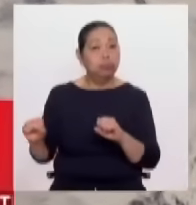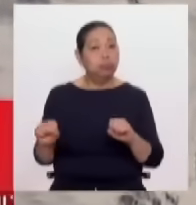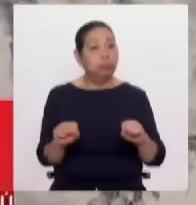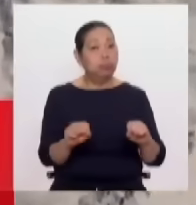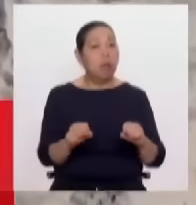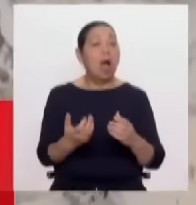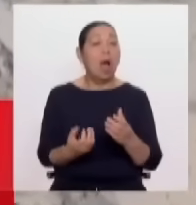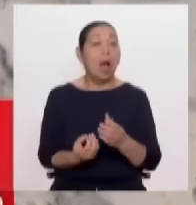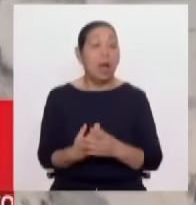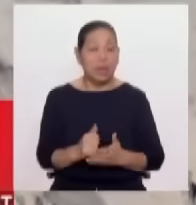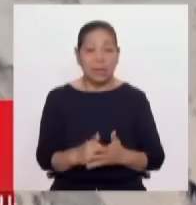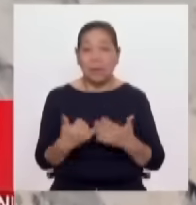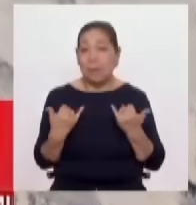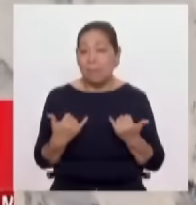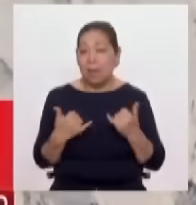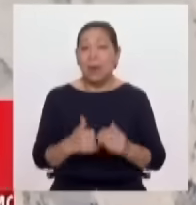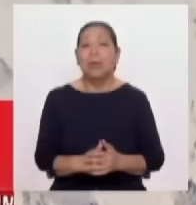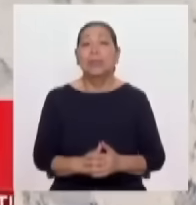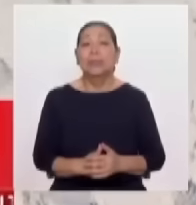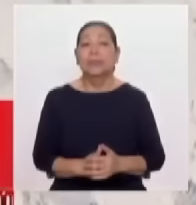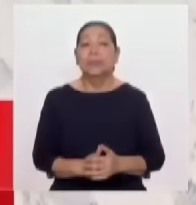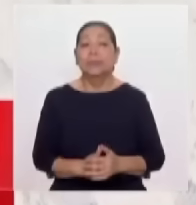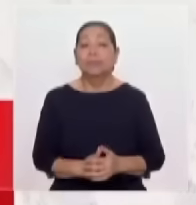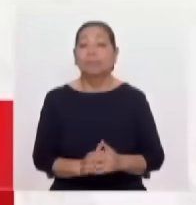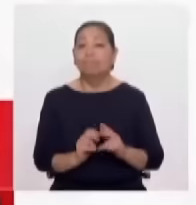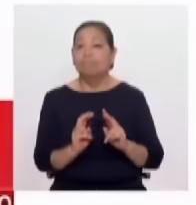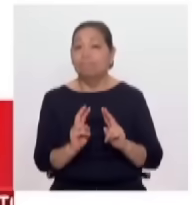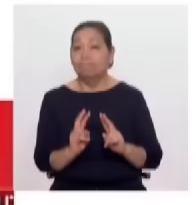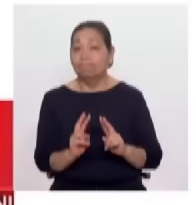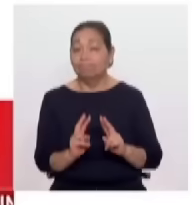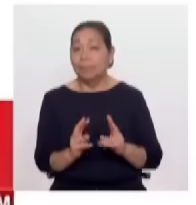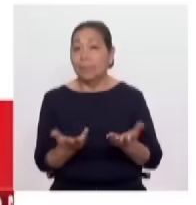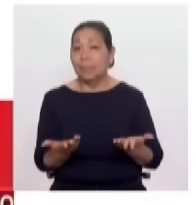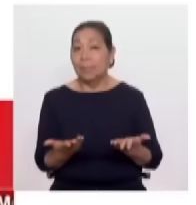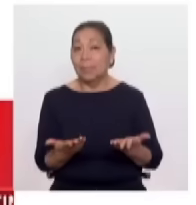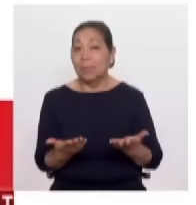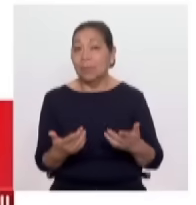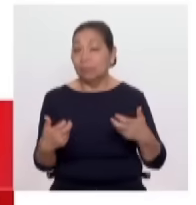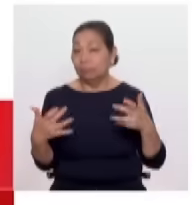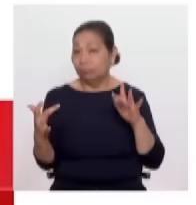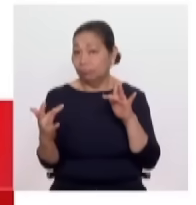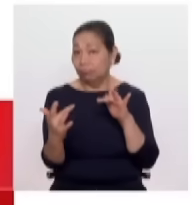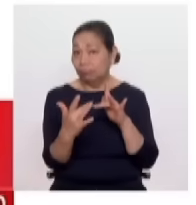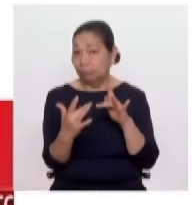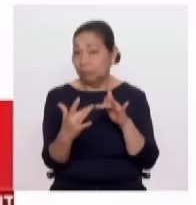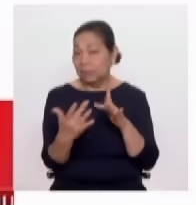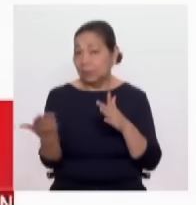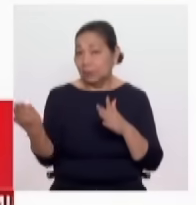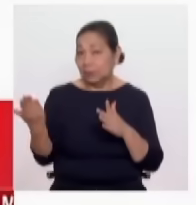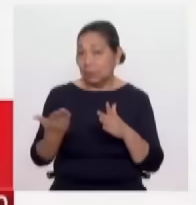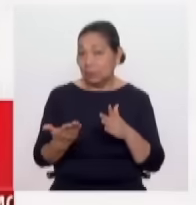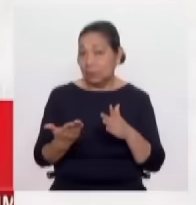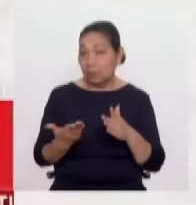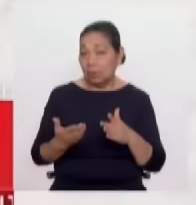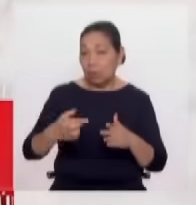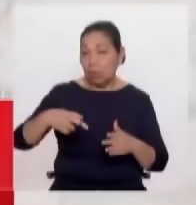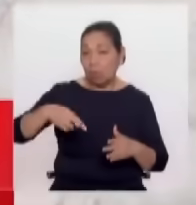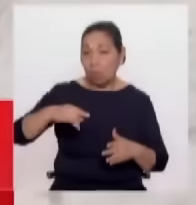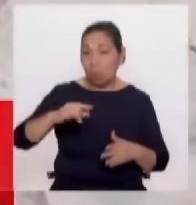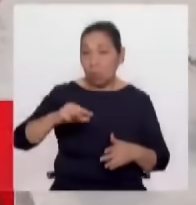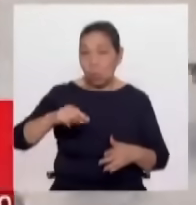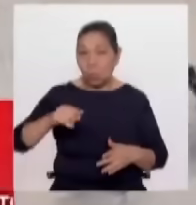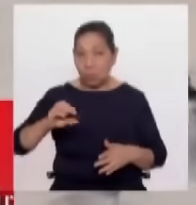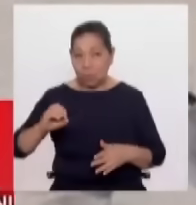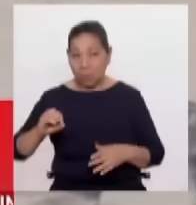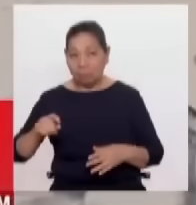en Arequipa en estos momentos. Tenemos información también a través de las redes sociales que nos llega que en Puquio